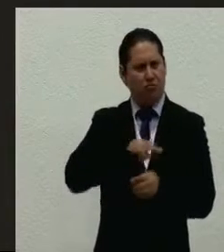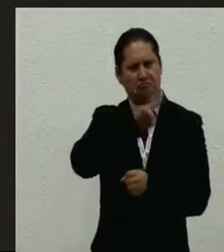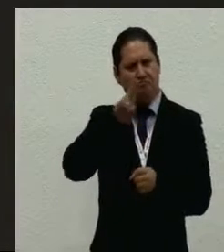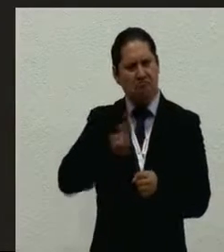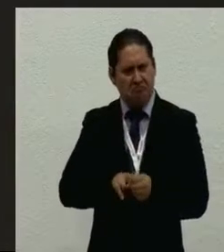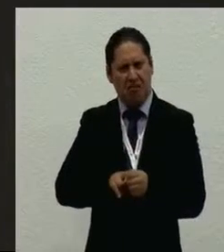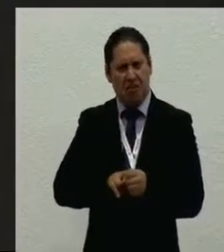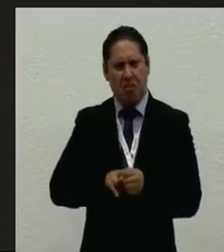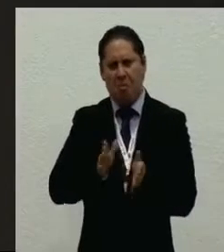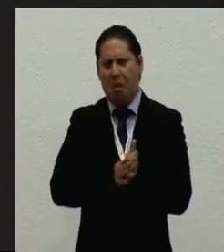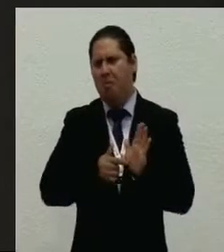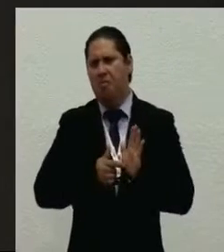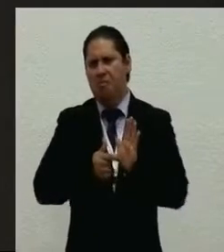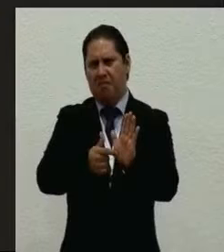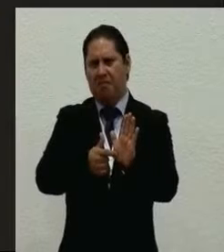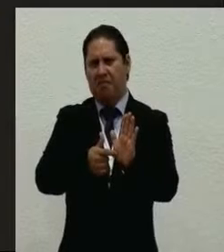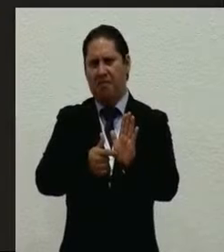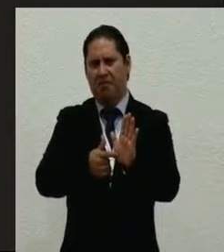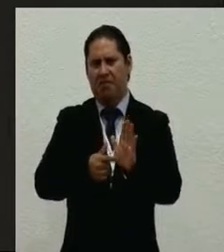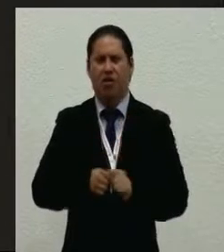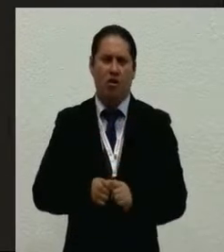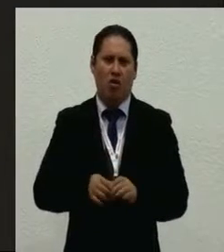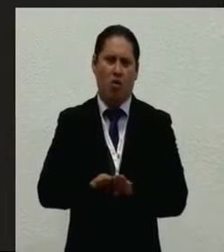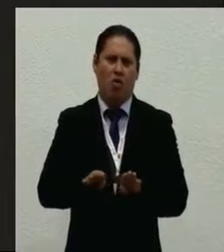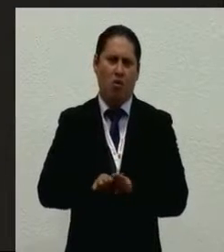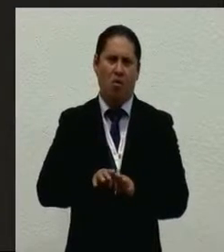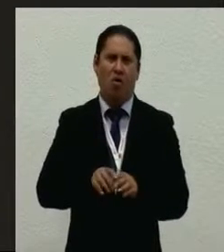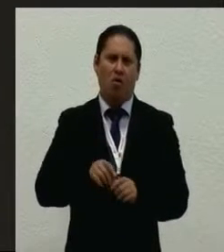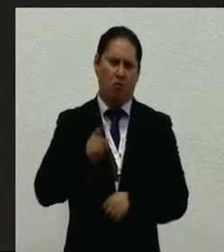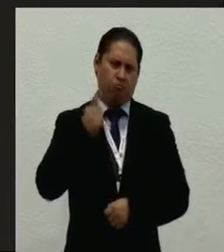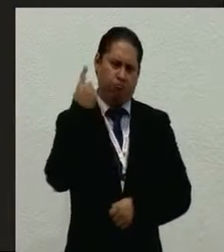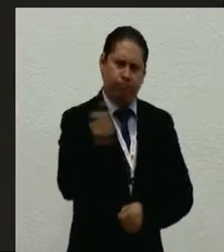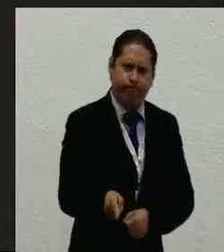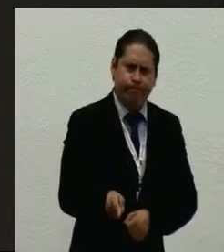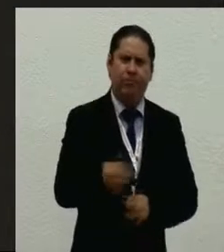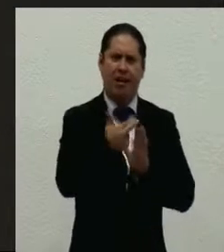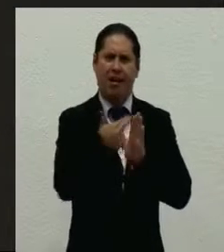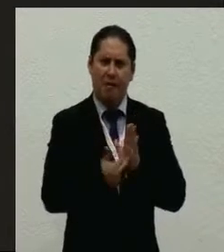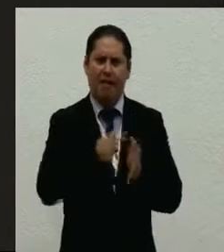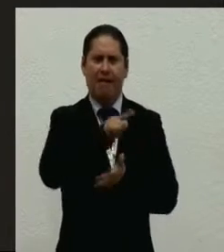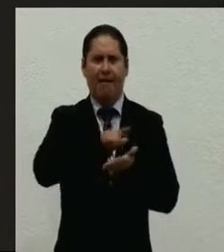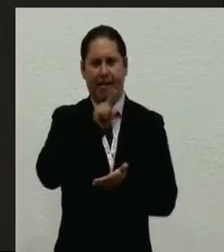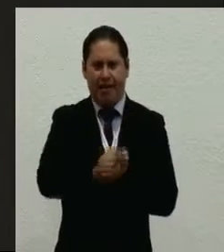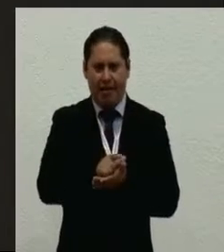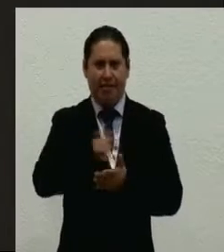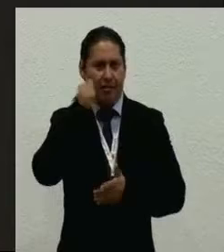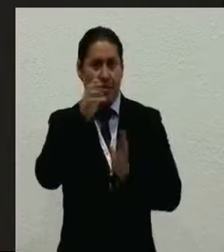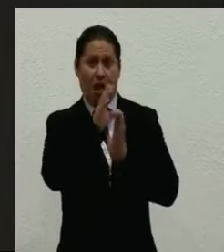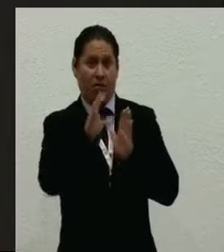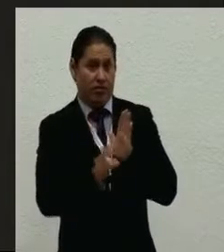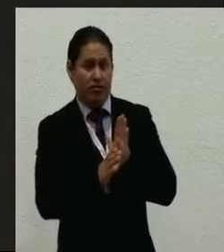un memorándum, una circular, un decreto, un reglamento, una ley, la